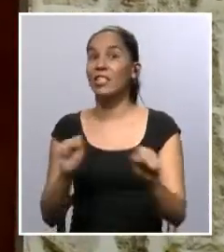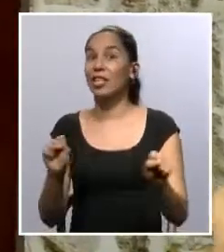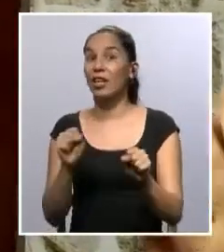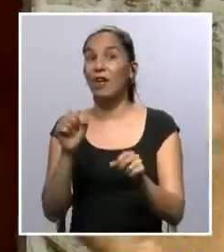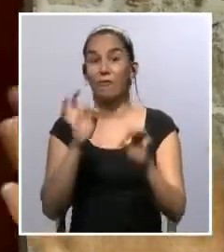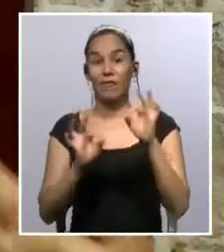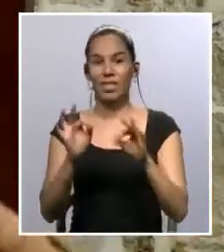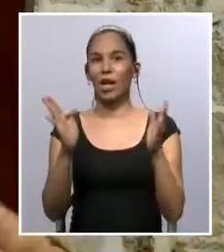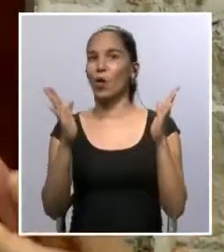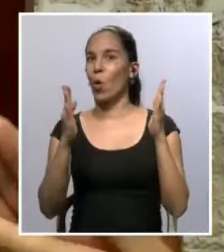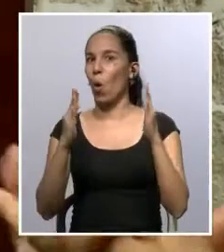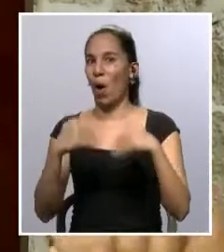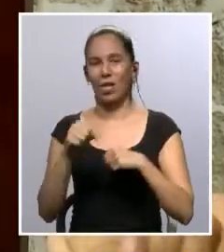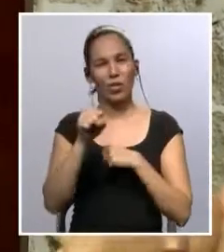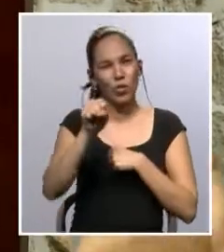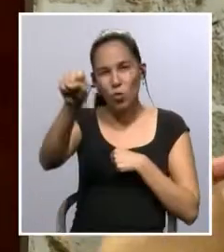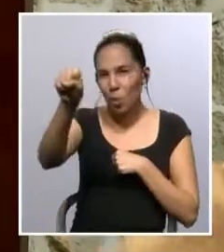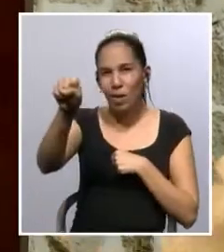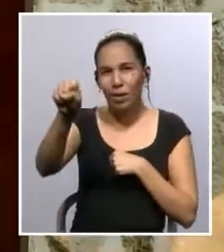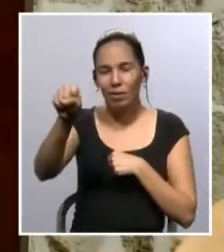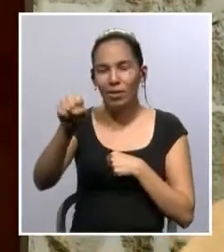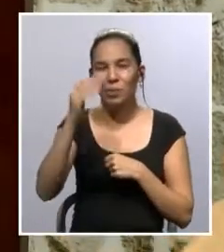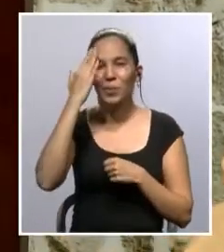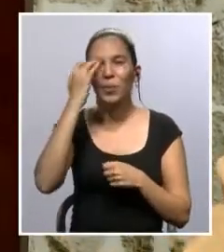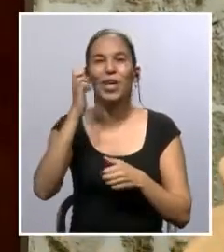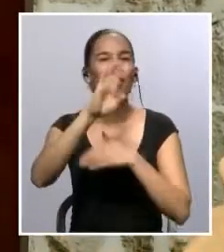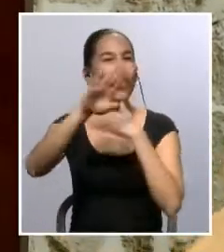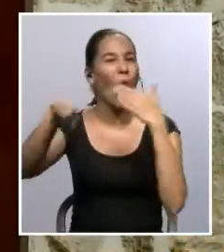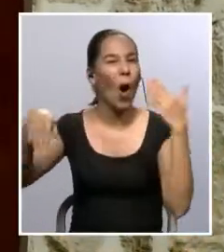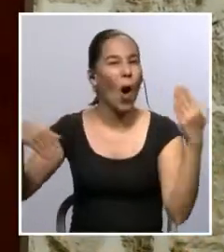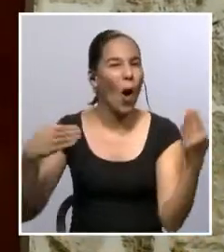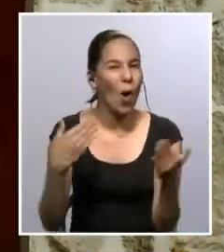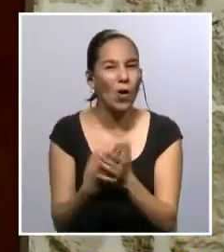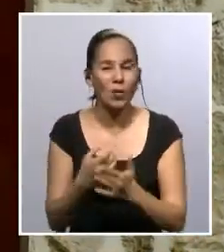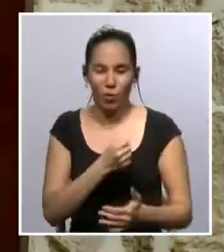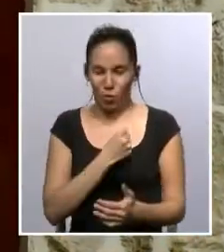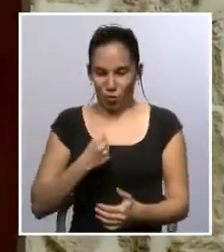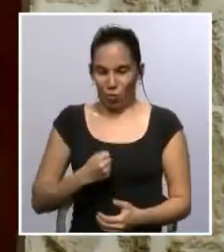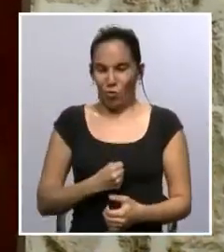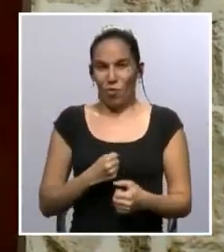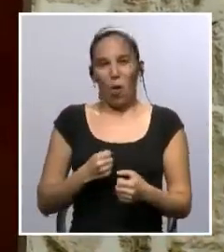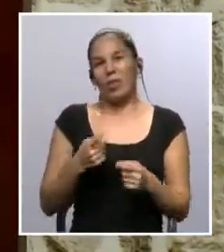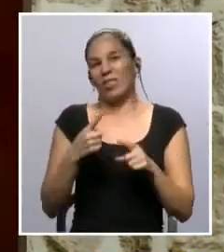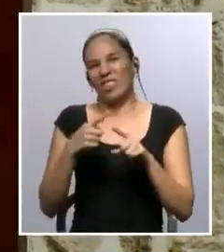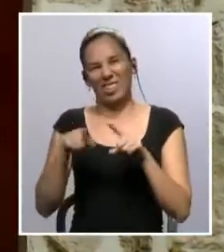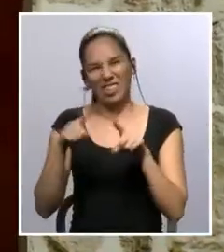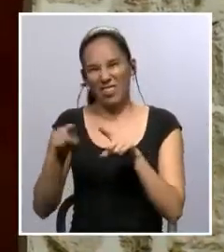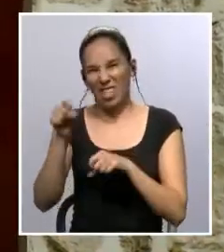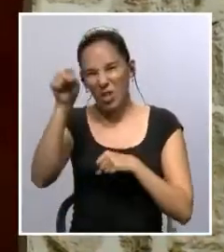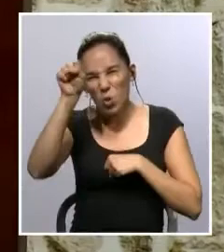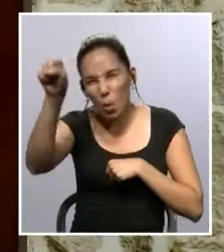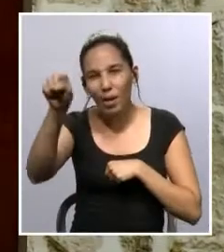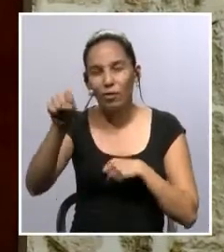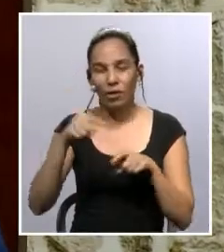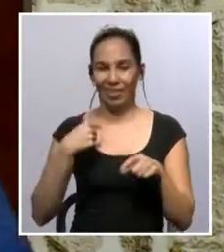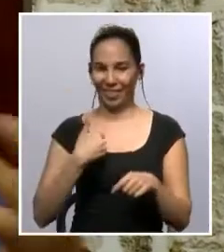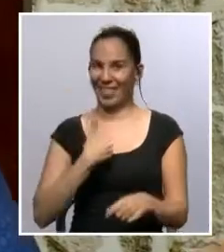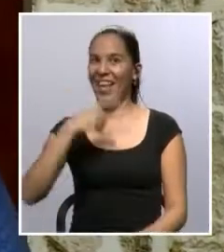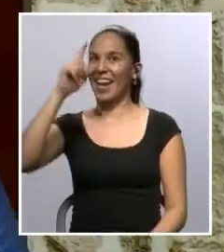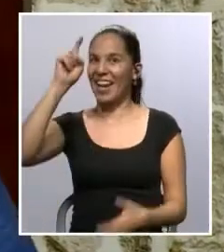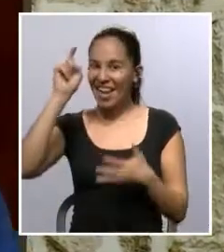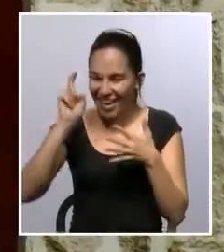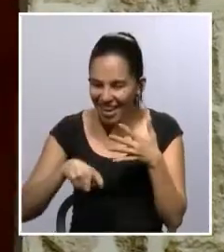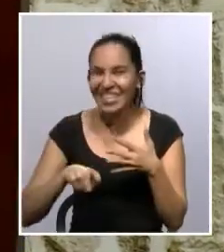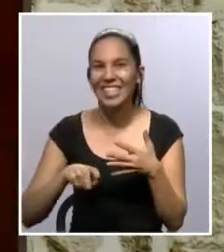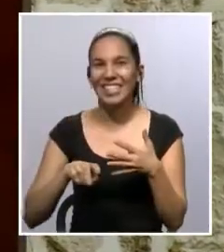habría superhéroes. Uh-huh. Y es porque todos los superhéroes requieren estrictamente de física para poder tener